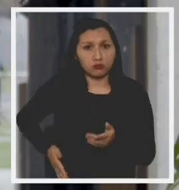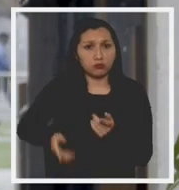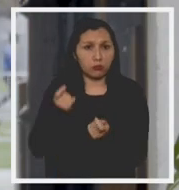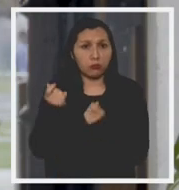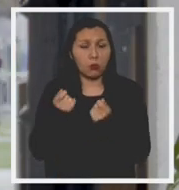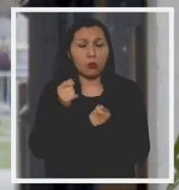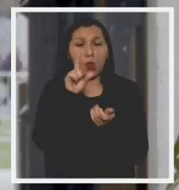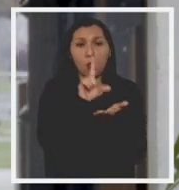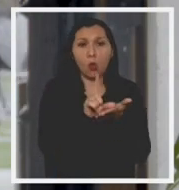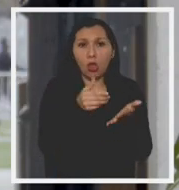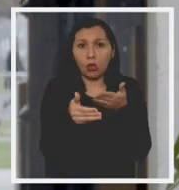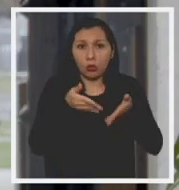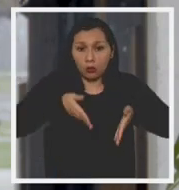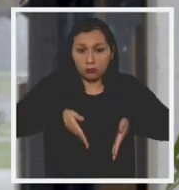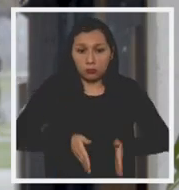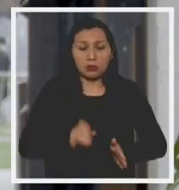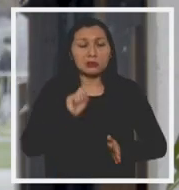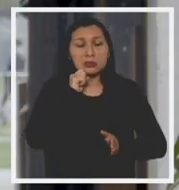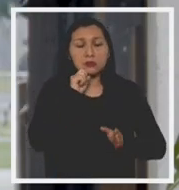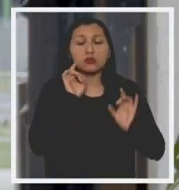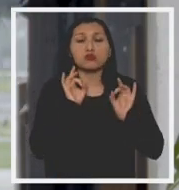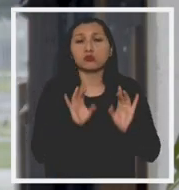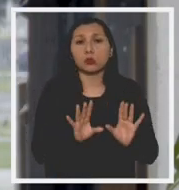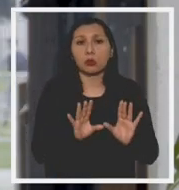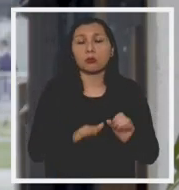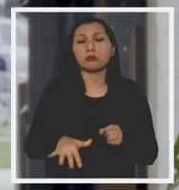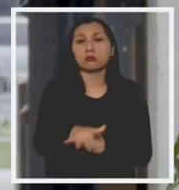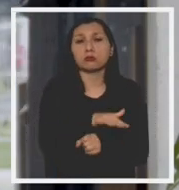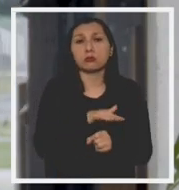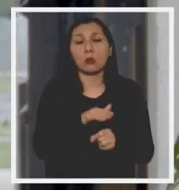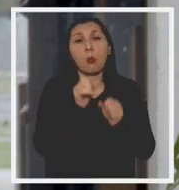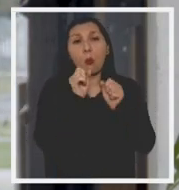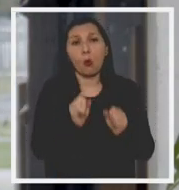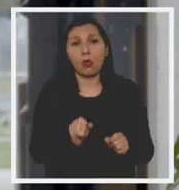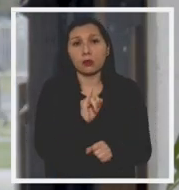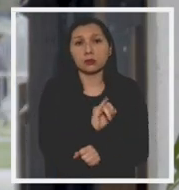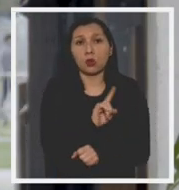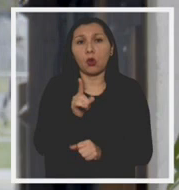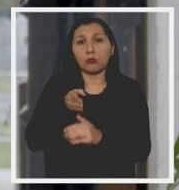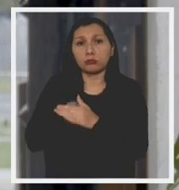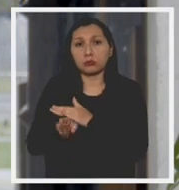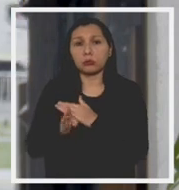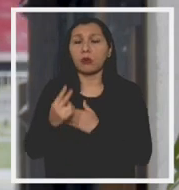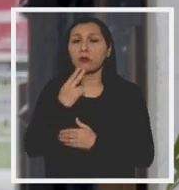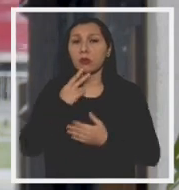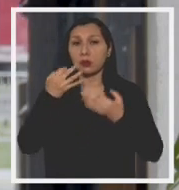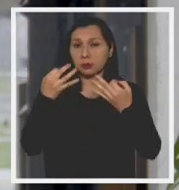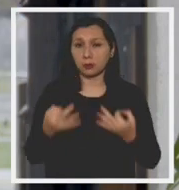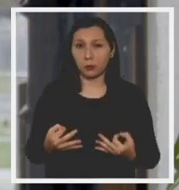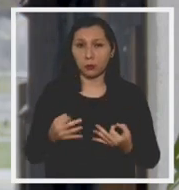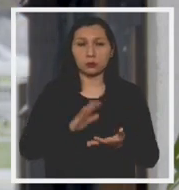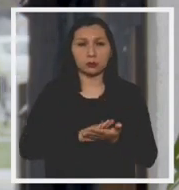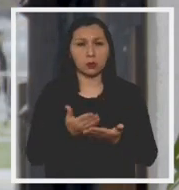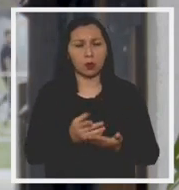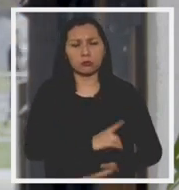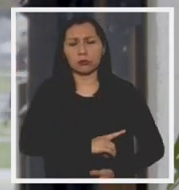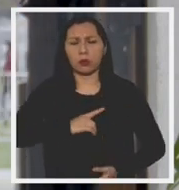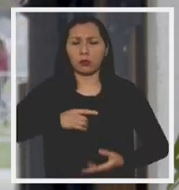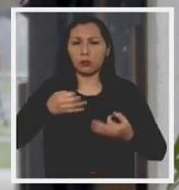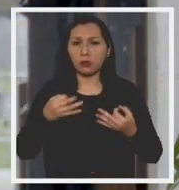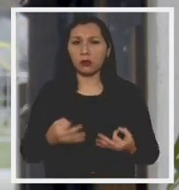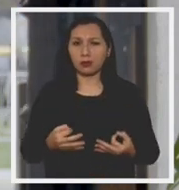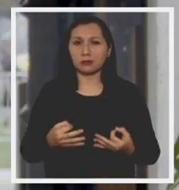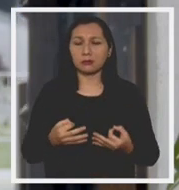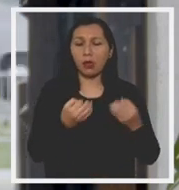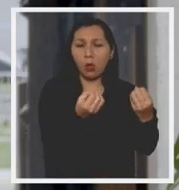lugar de nacimiento fueran condición para acceder a una vida segura, a una salud digna,